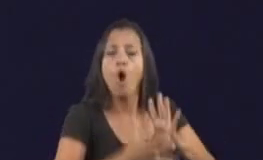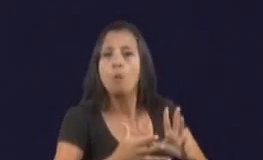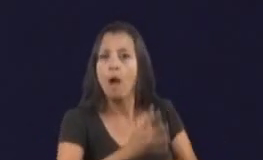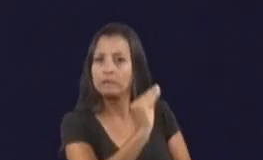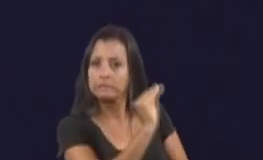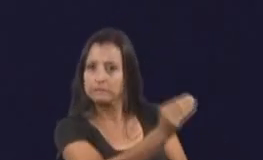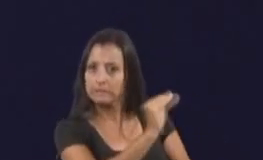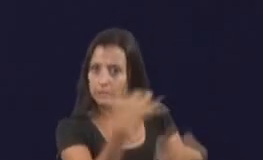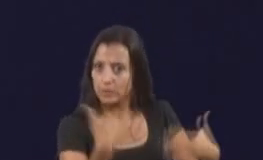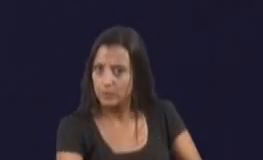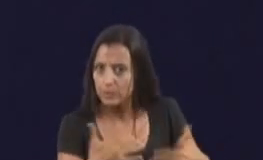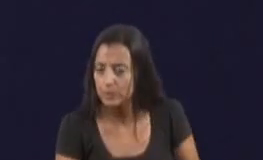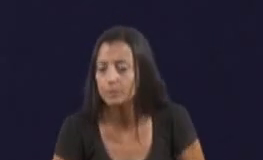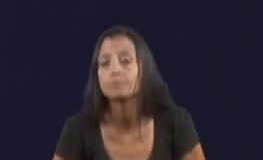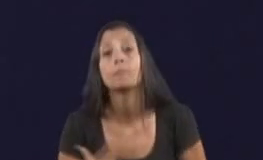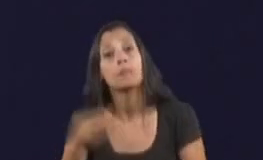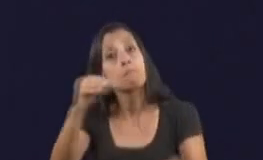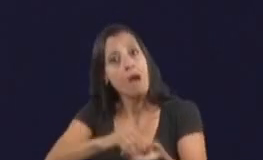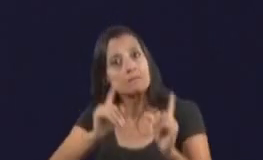Además,